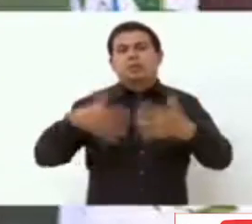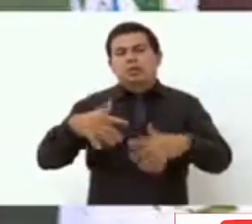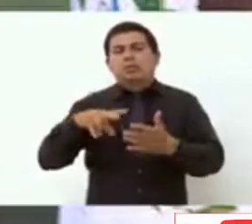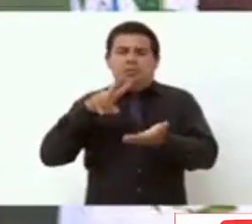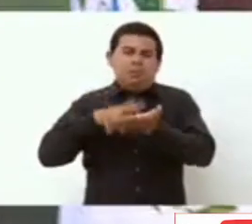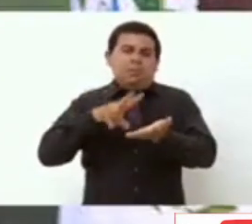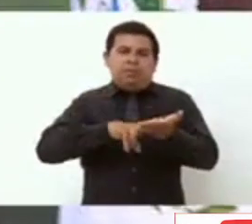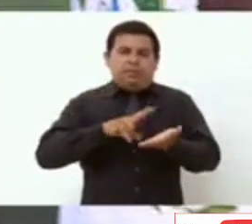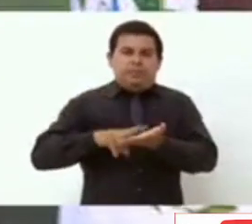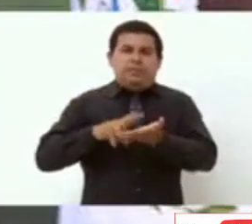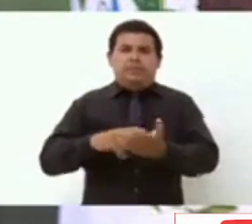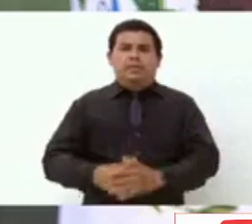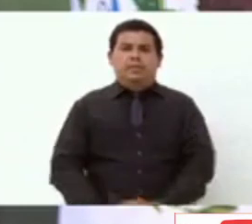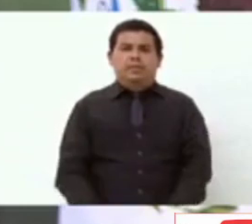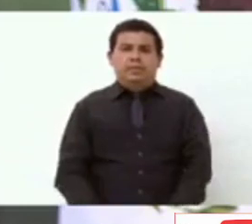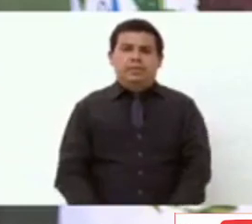de